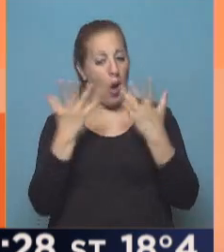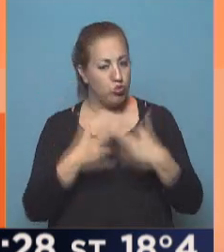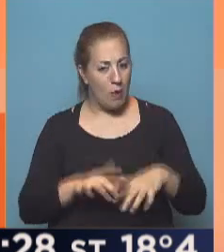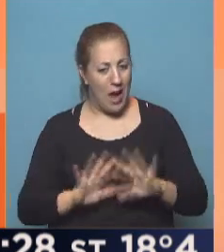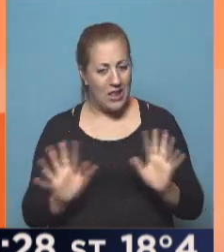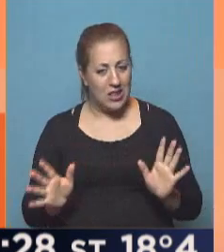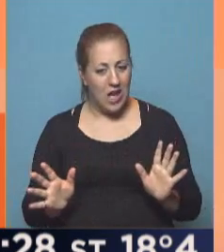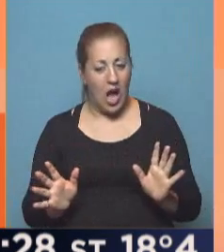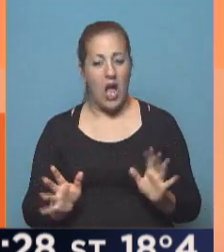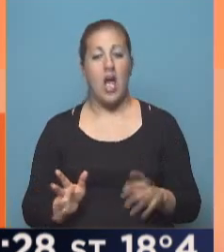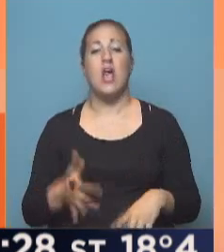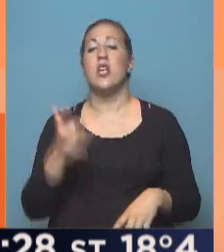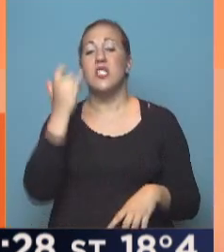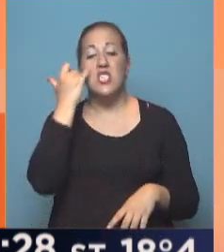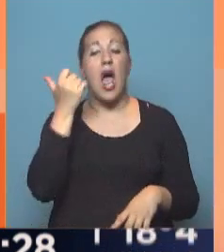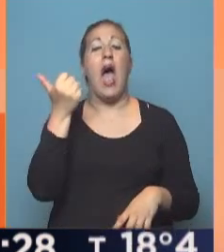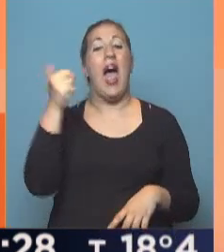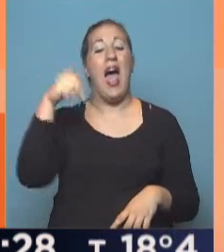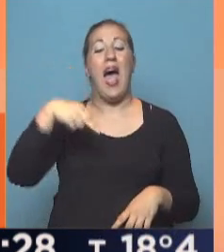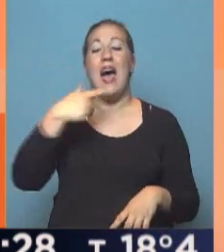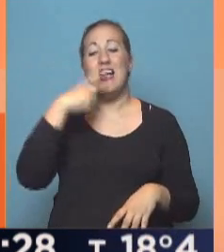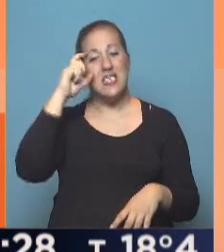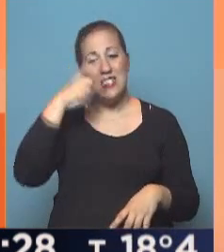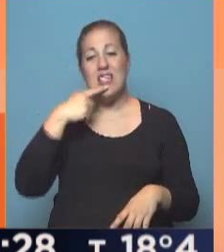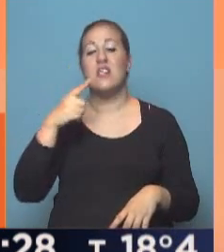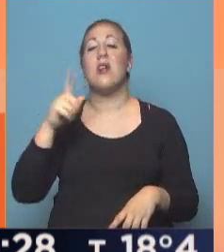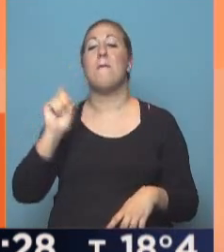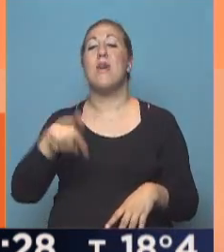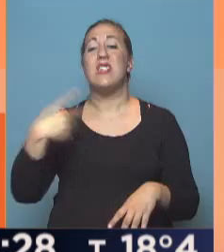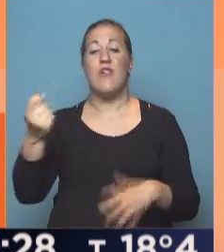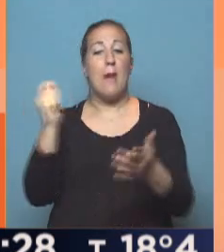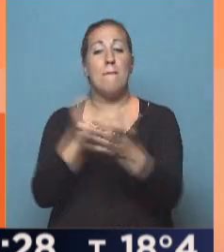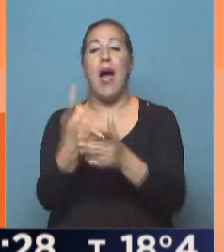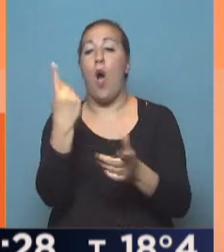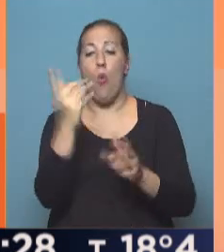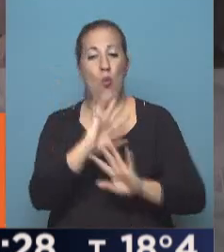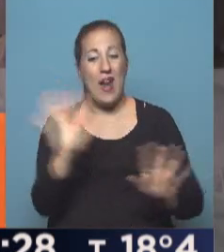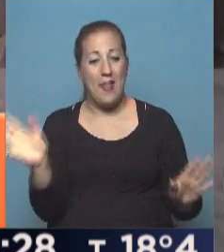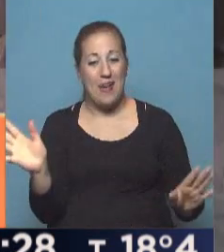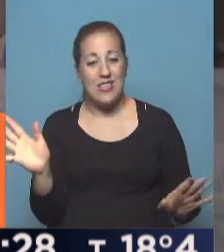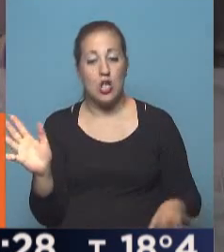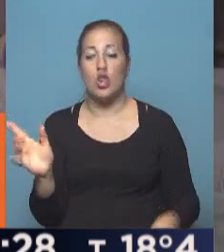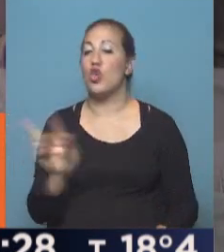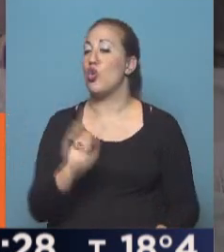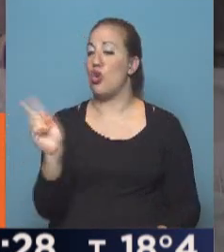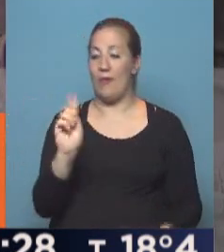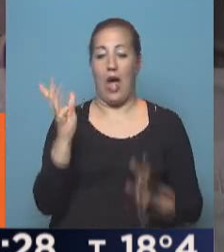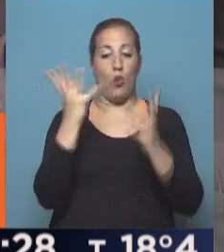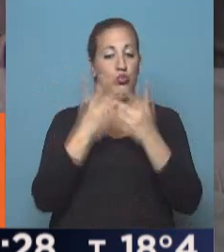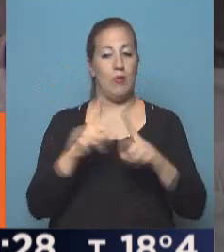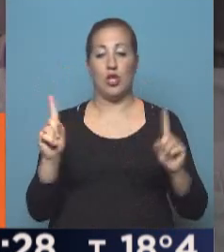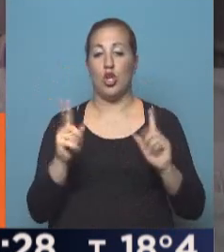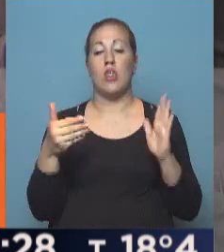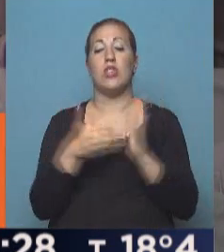digamos ya lances a partir del mes que viene ya le paga una sola jubilación no no es automática sino que